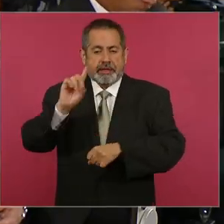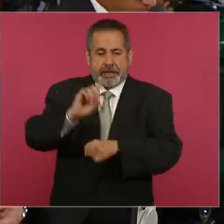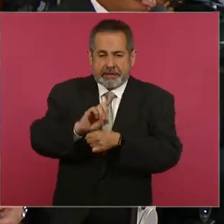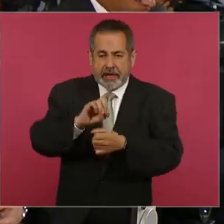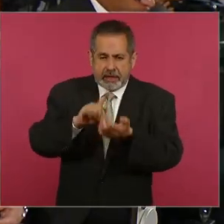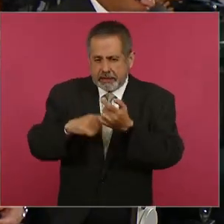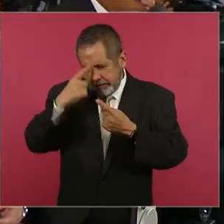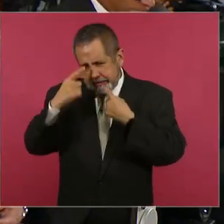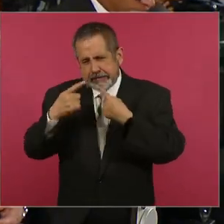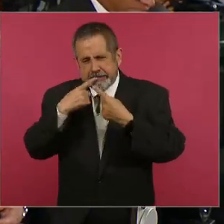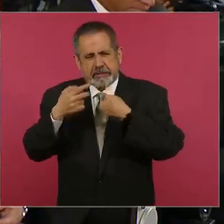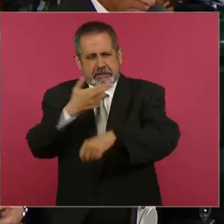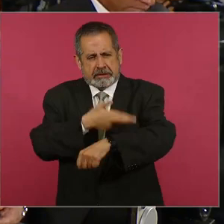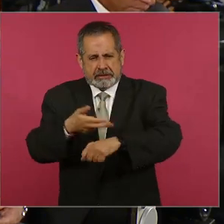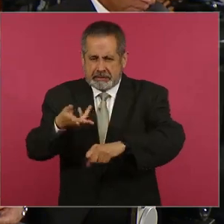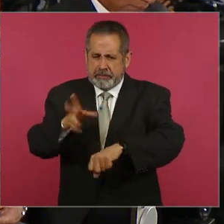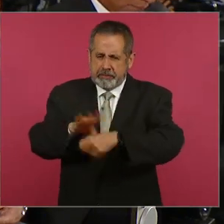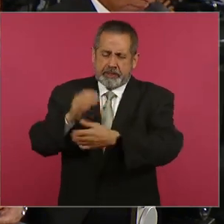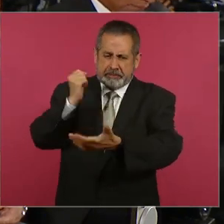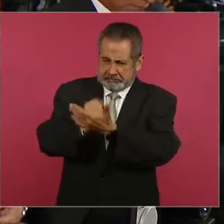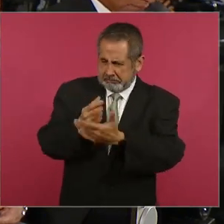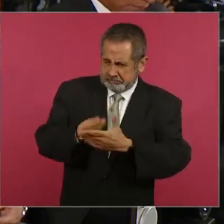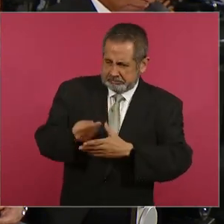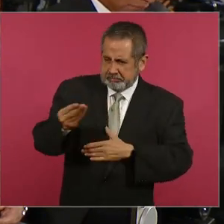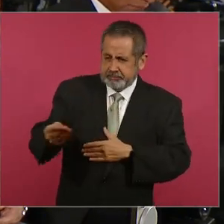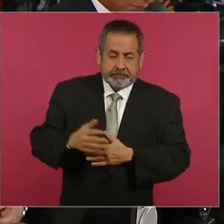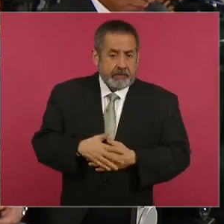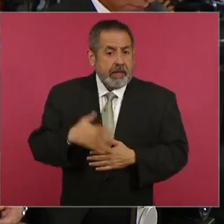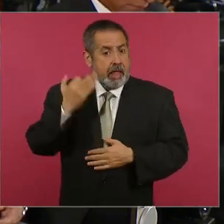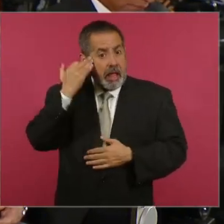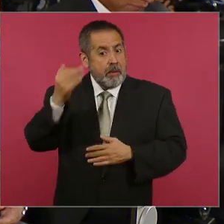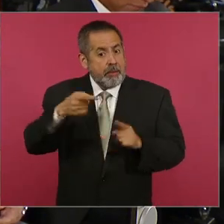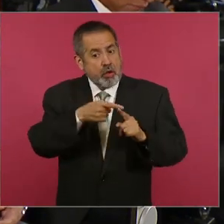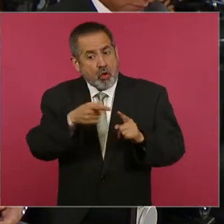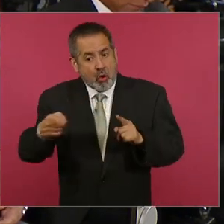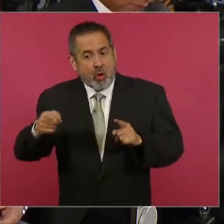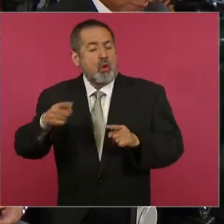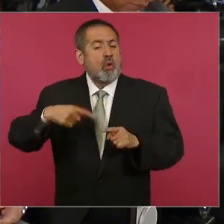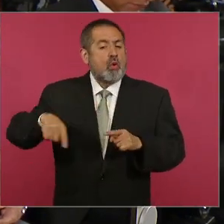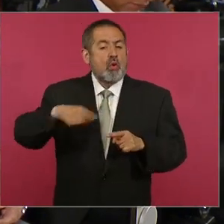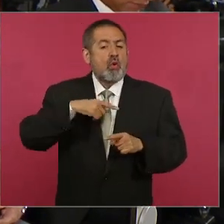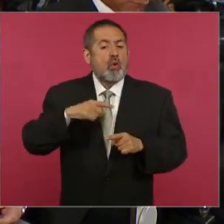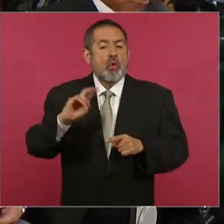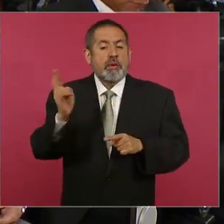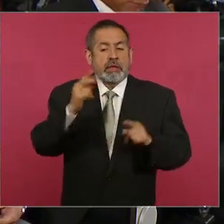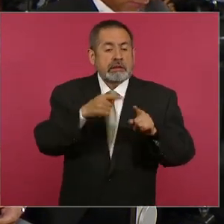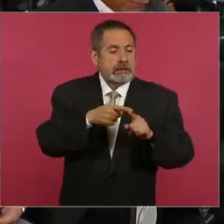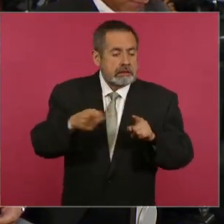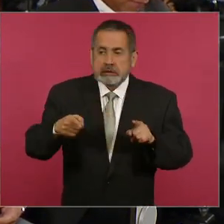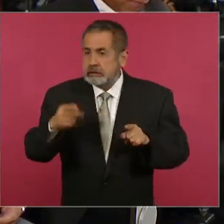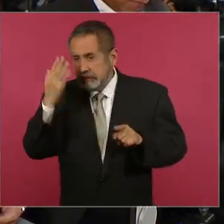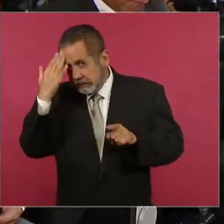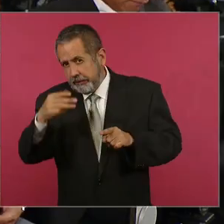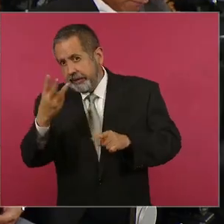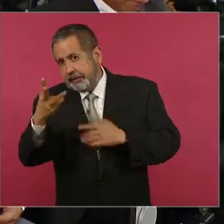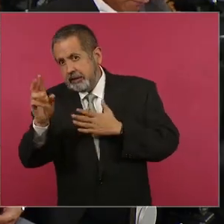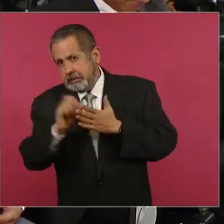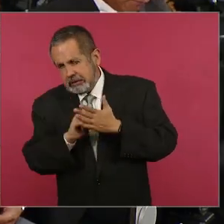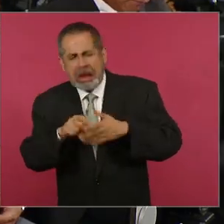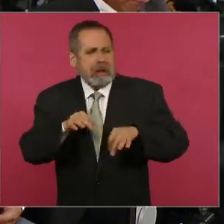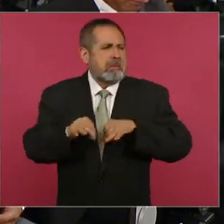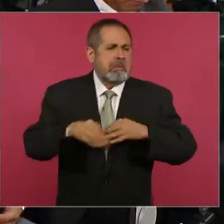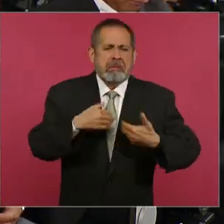para dar las autorizaciones, y en ese periodo las universidades normalmente ya sabían que eran 3 meses y empezaron a